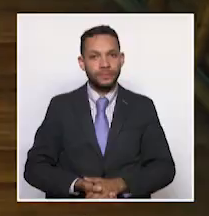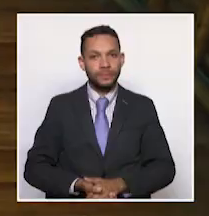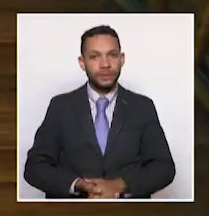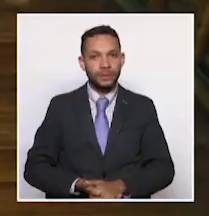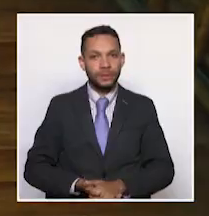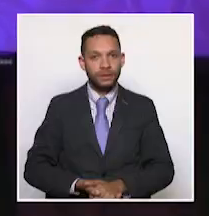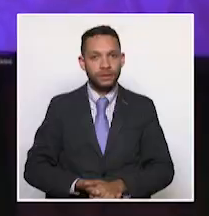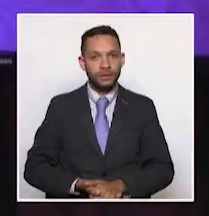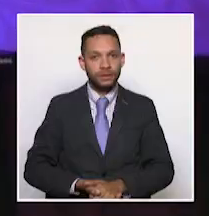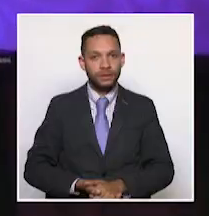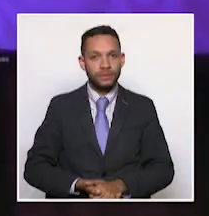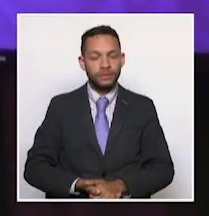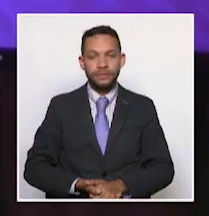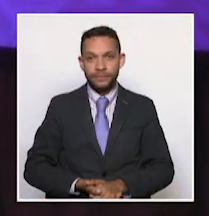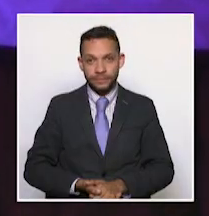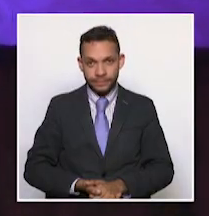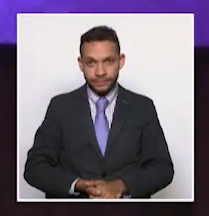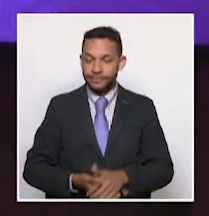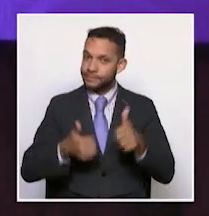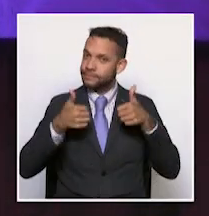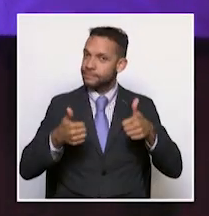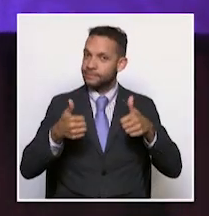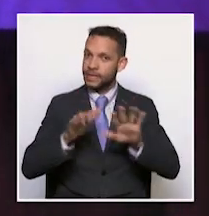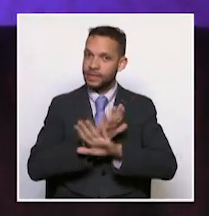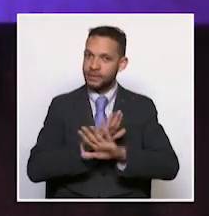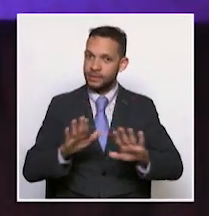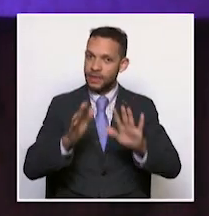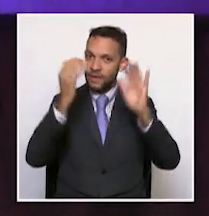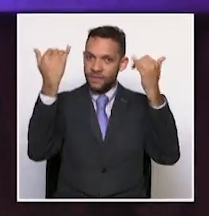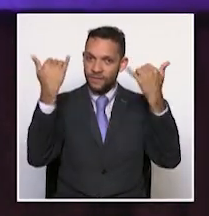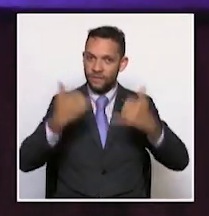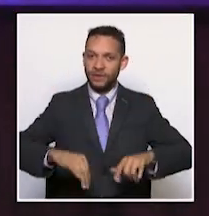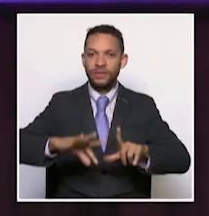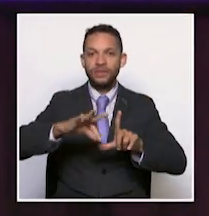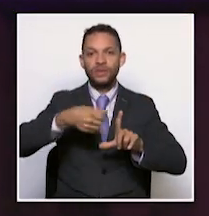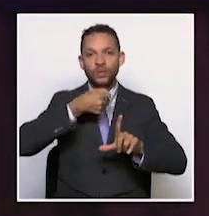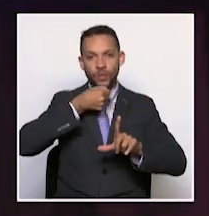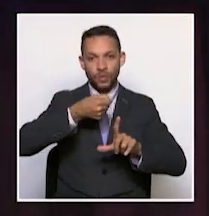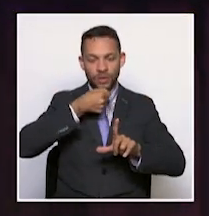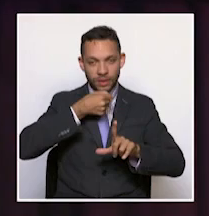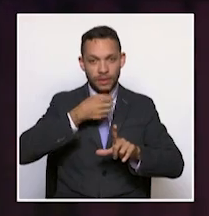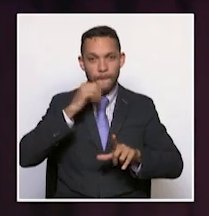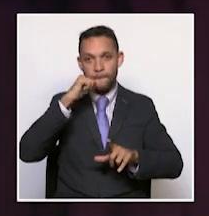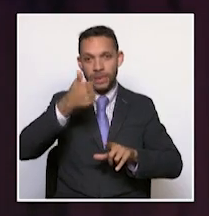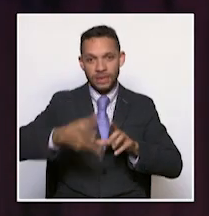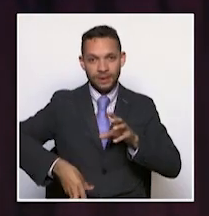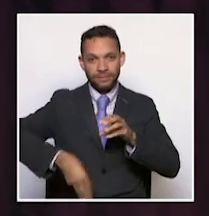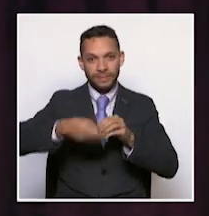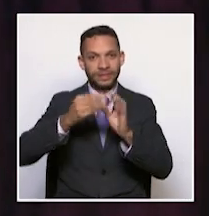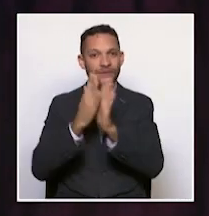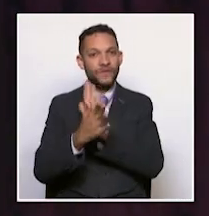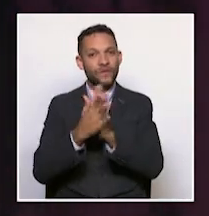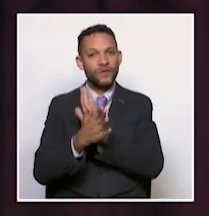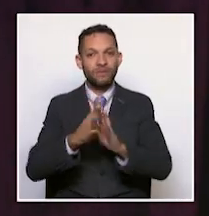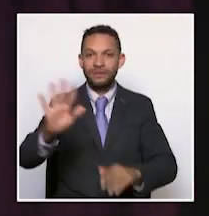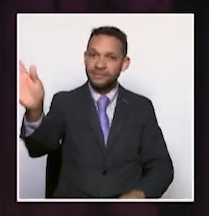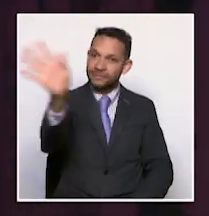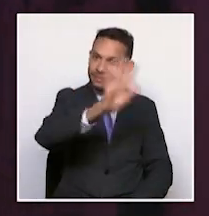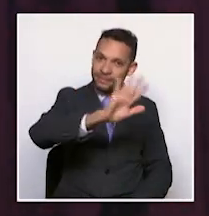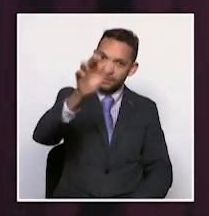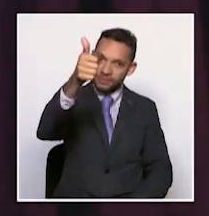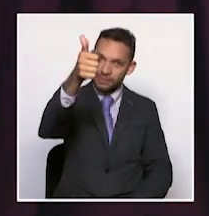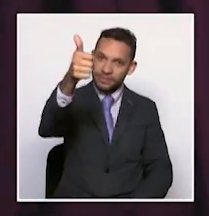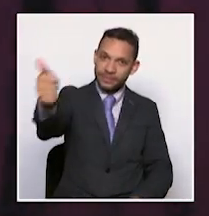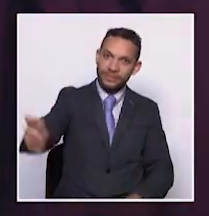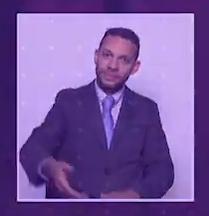a bailar. Muy bien, y de esta manera llegamos al final de Sin Estrés. Nos vemos mañana con más información. Chao, feliz noche.